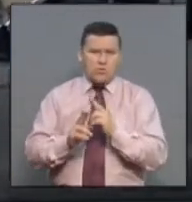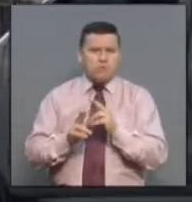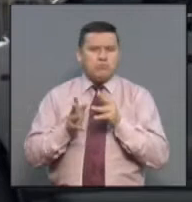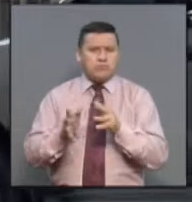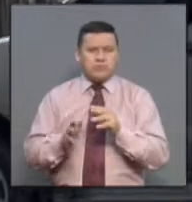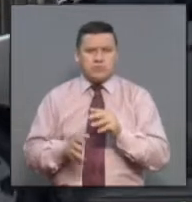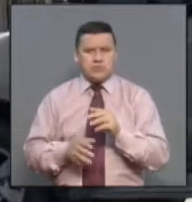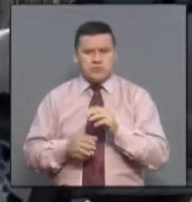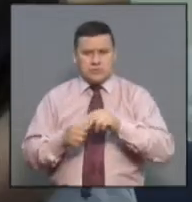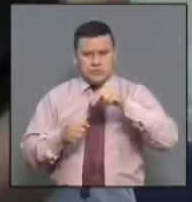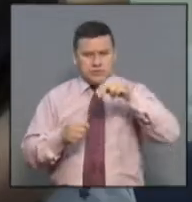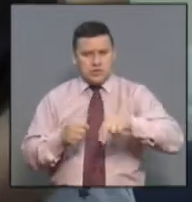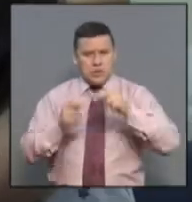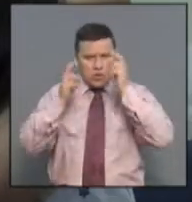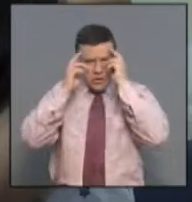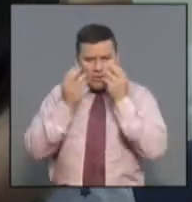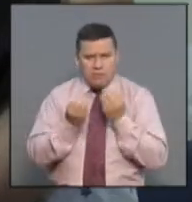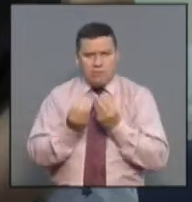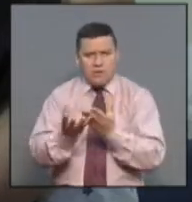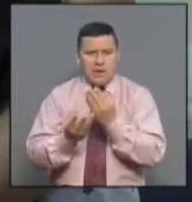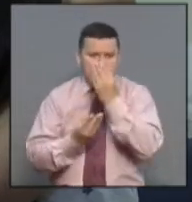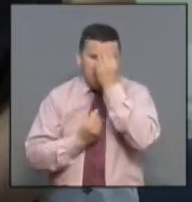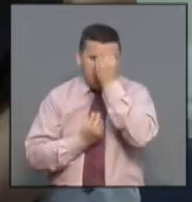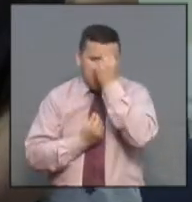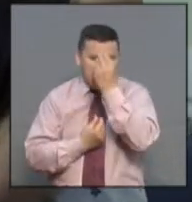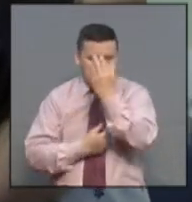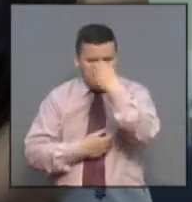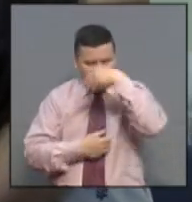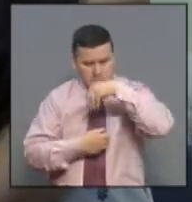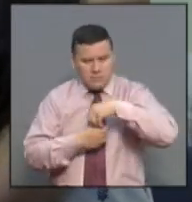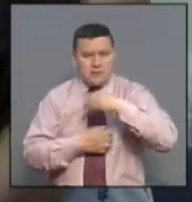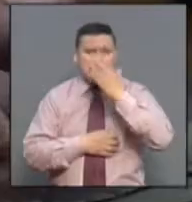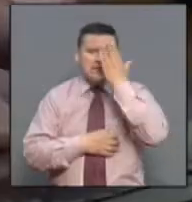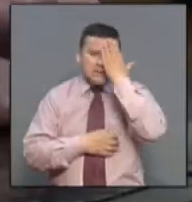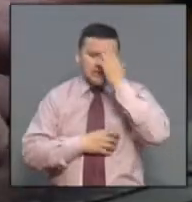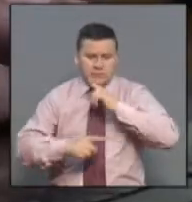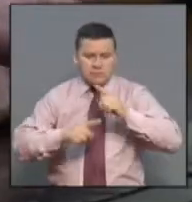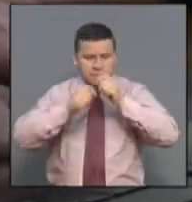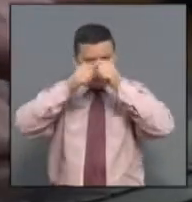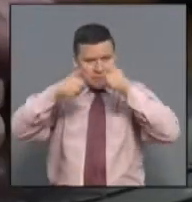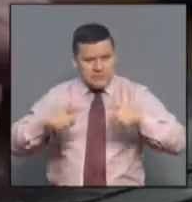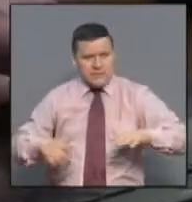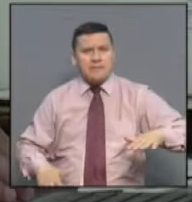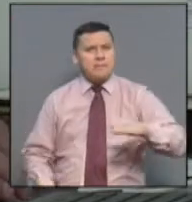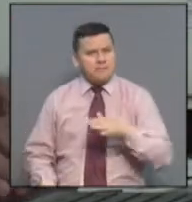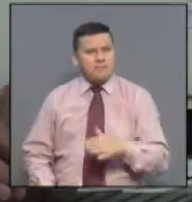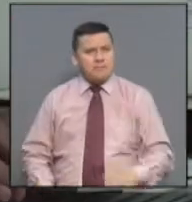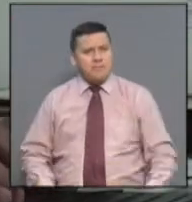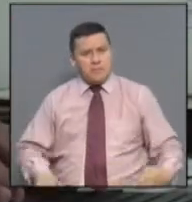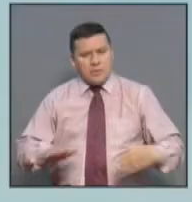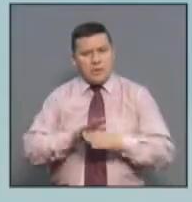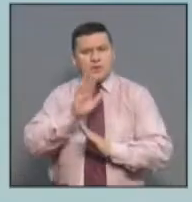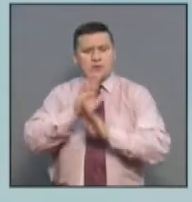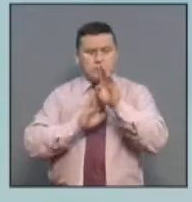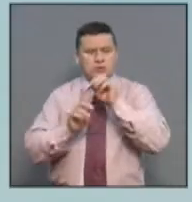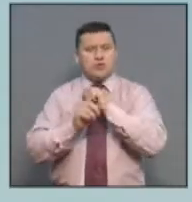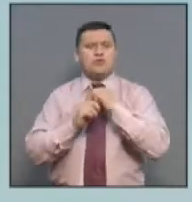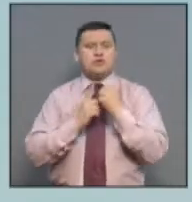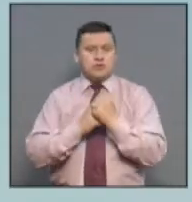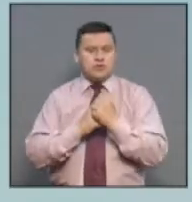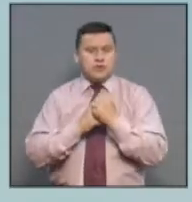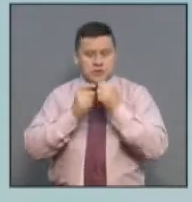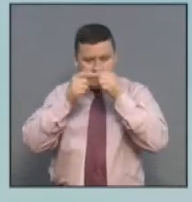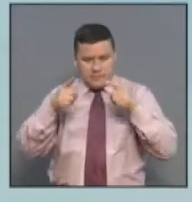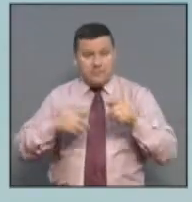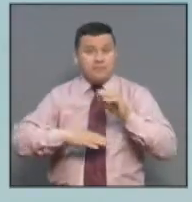formar ciudadanos en los conocimientos, valores y competencias del saber administrativo público para el desarrollo de la sociedad y el